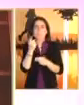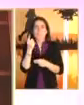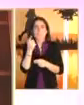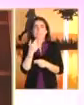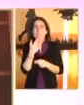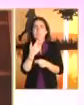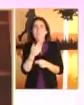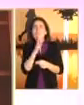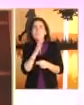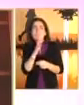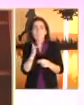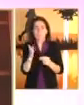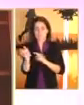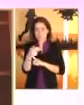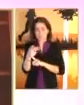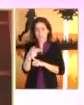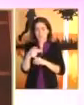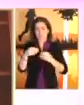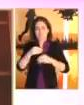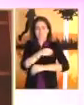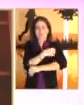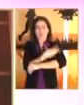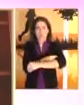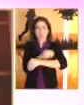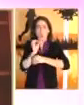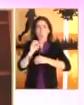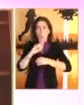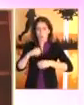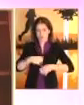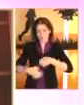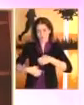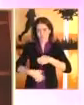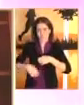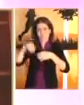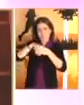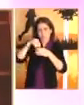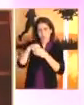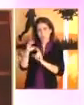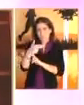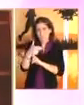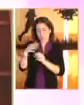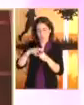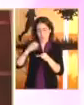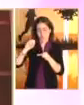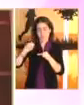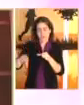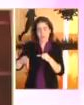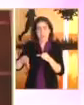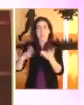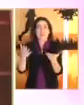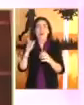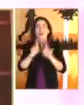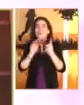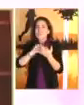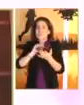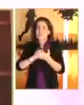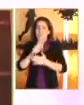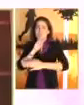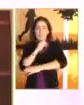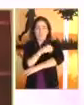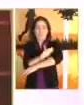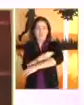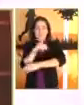del pescado como en las vísceras. En los pescados bien eviscerados lo vamos a eliminar y a veces es que está introducido en el músculo. Entonces hay que tener